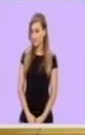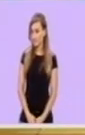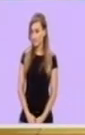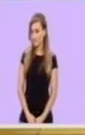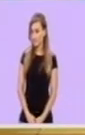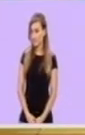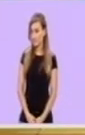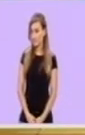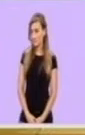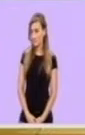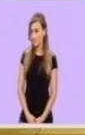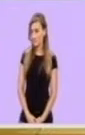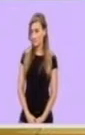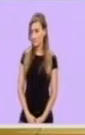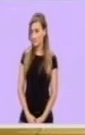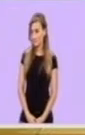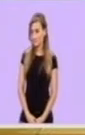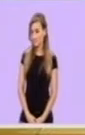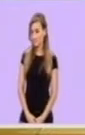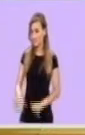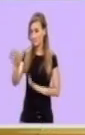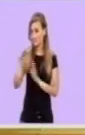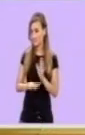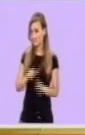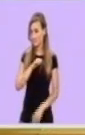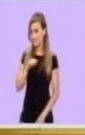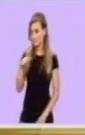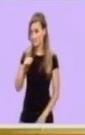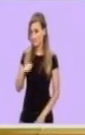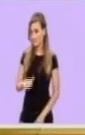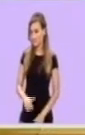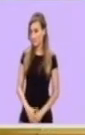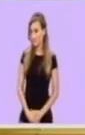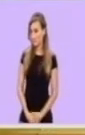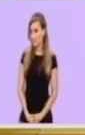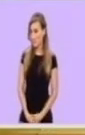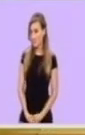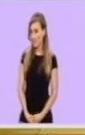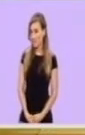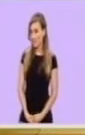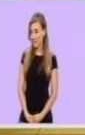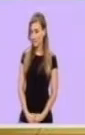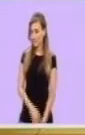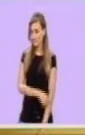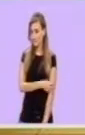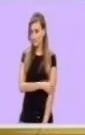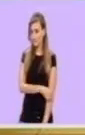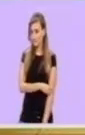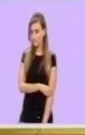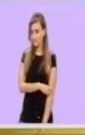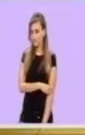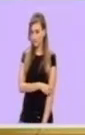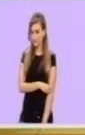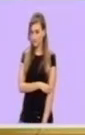Autonomía, ha sido elegida como presidenta de la Junta de Comunidades María Dolores de Cospedal